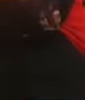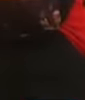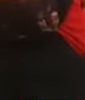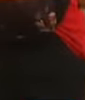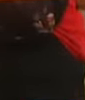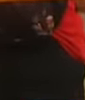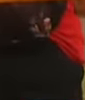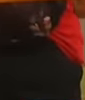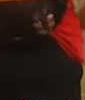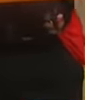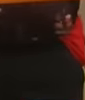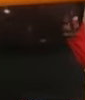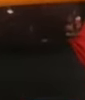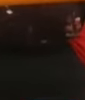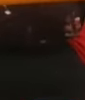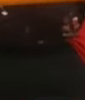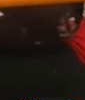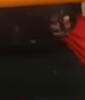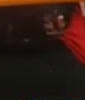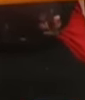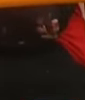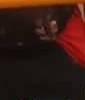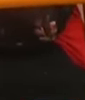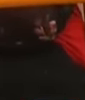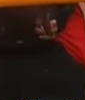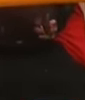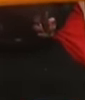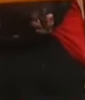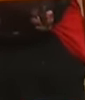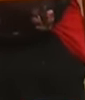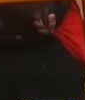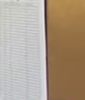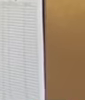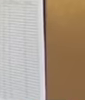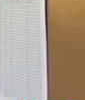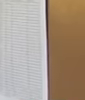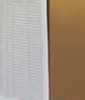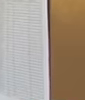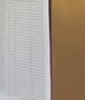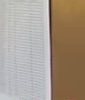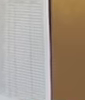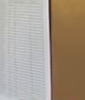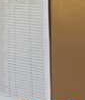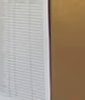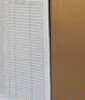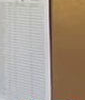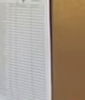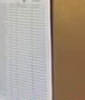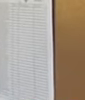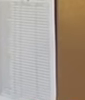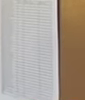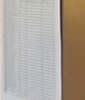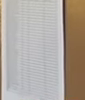bien educada y con una formación a la altura de nuestros tiempos, siglo